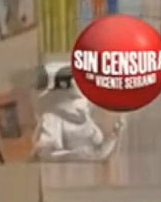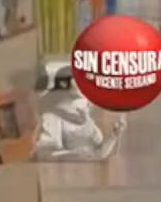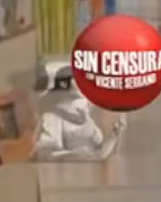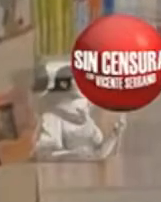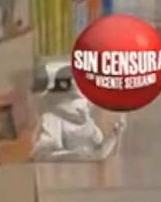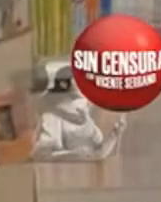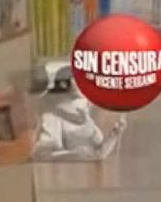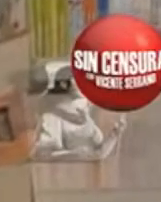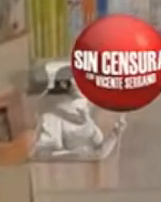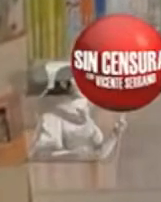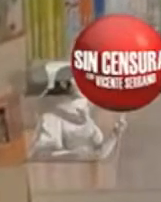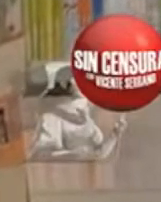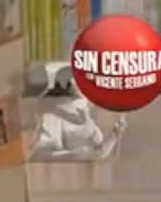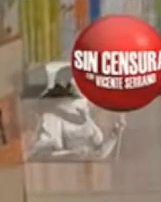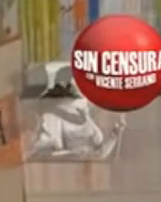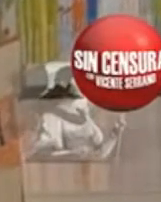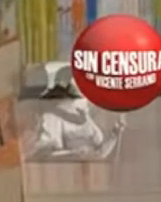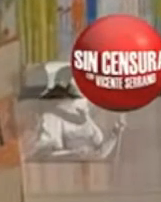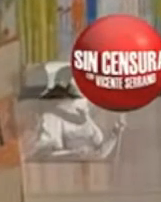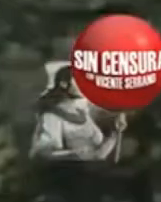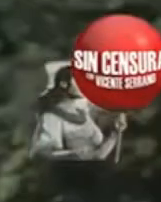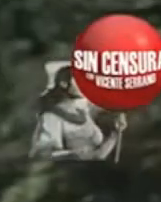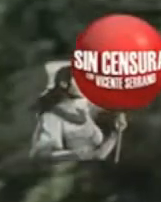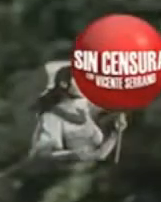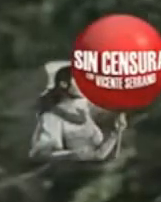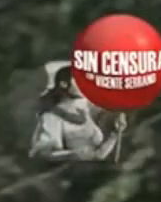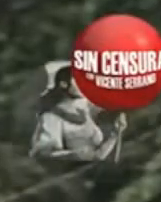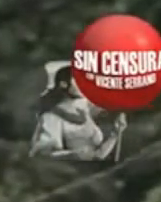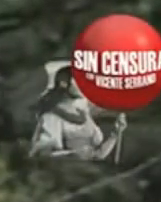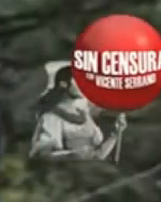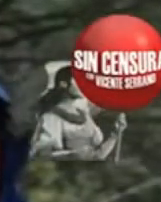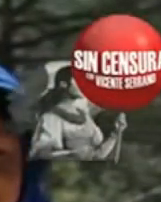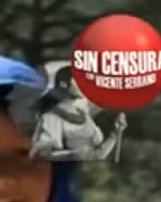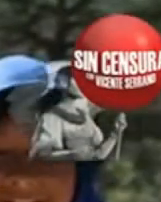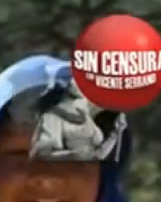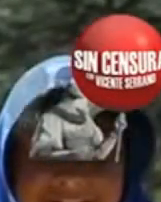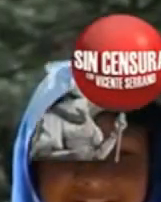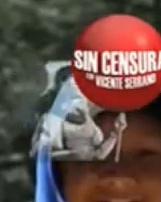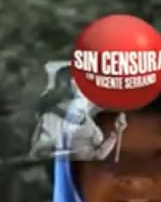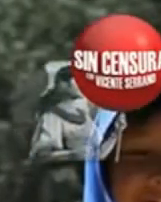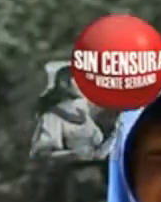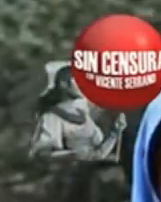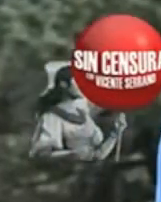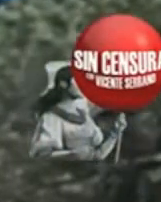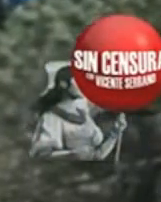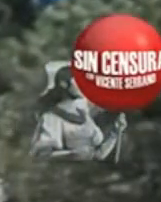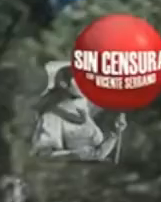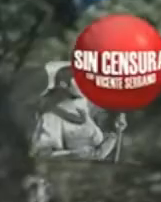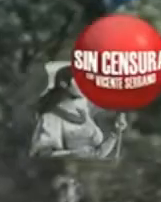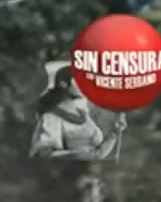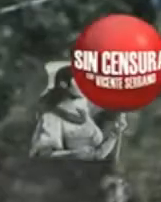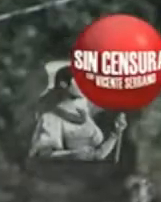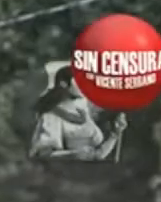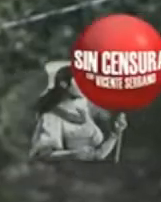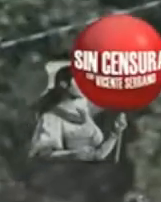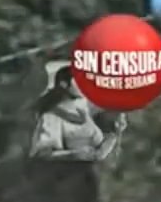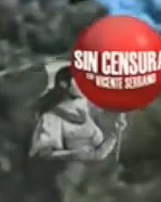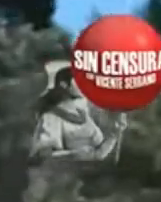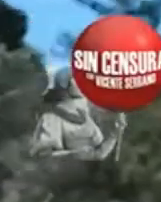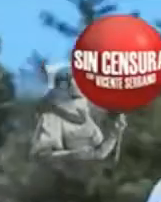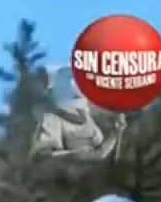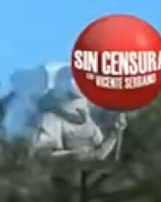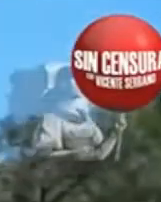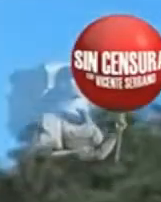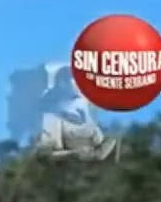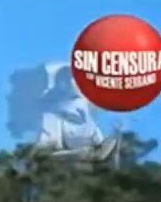y obligaciones del ciudadano son un absurdo. Sin ella, la multitud vive en odiosa y perpetua tutela.